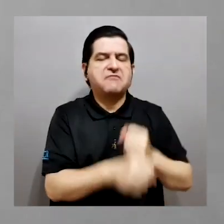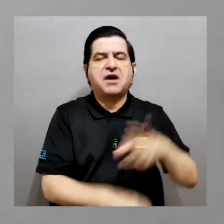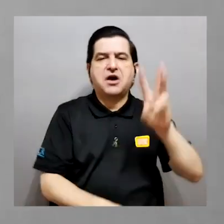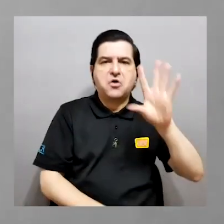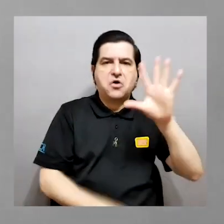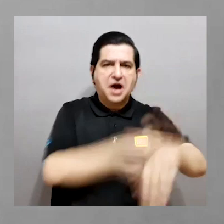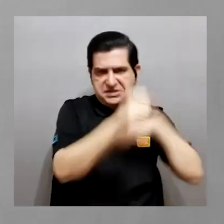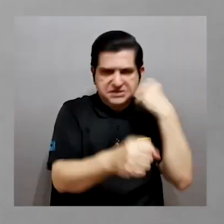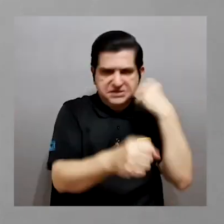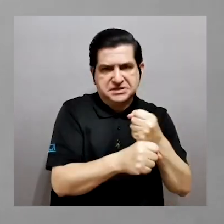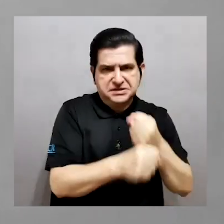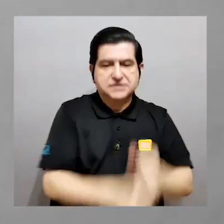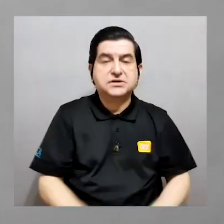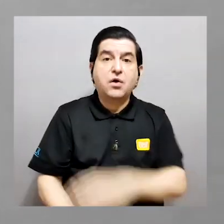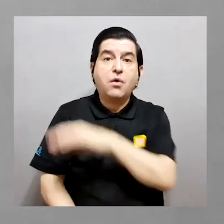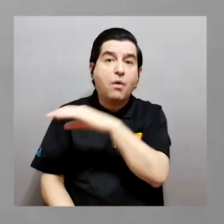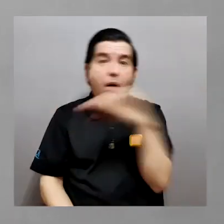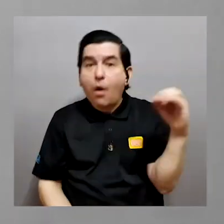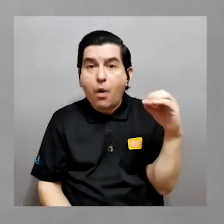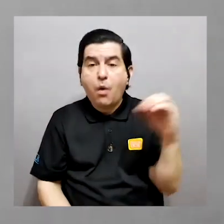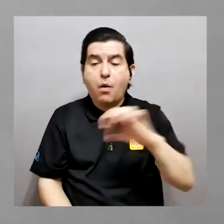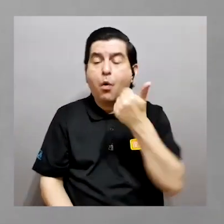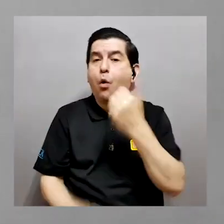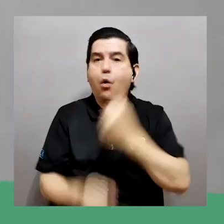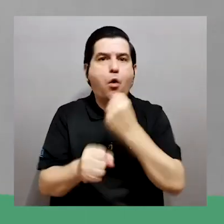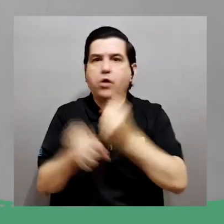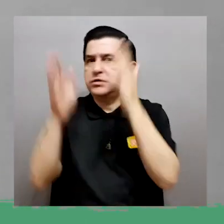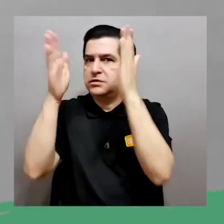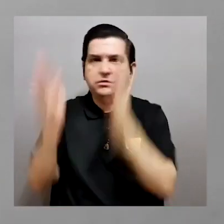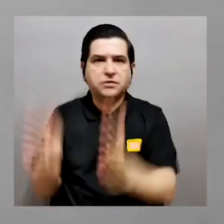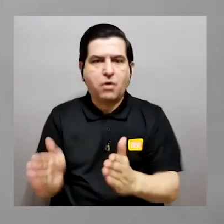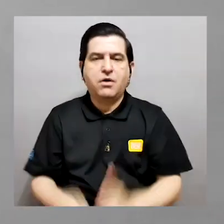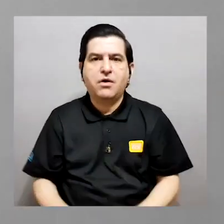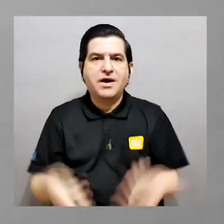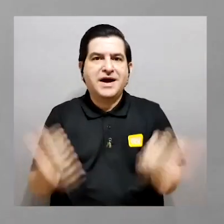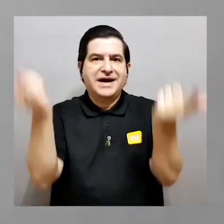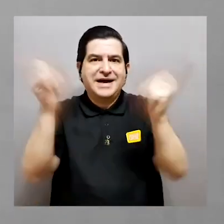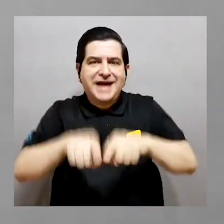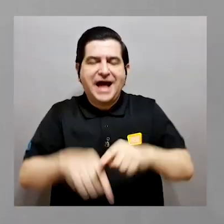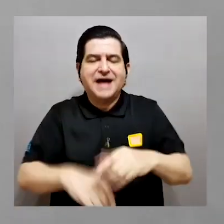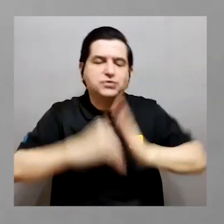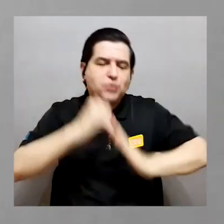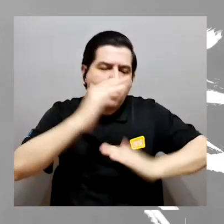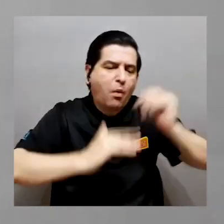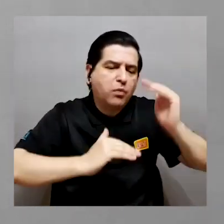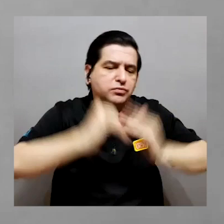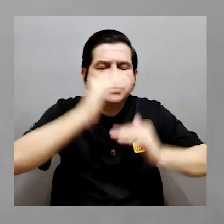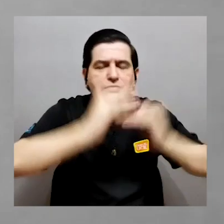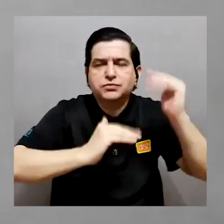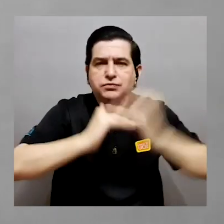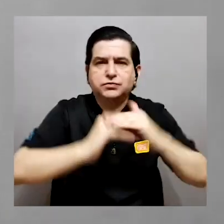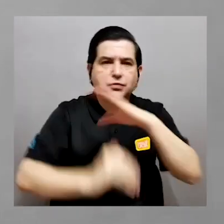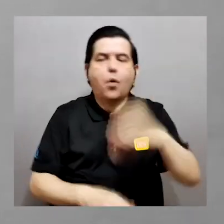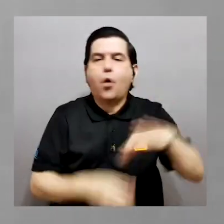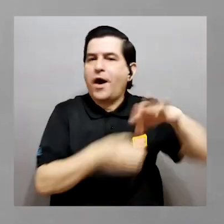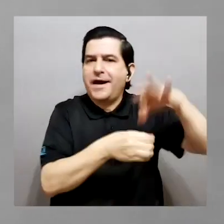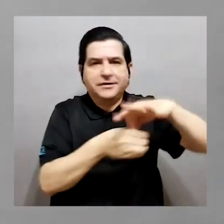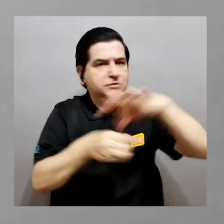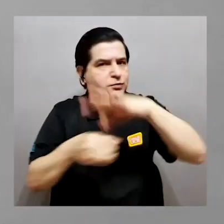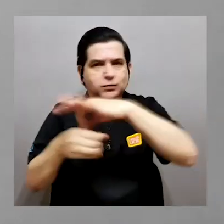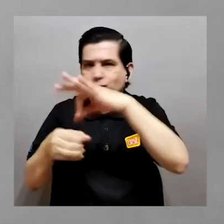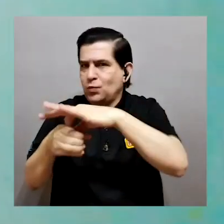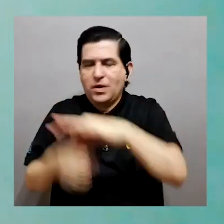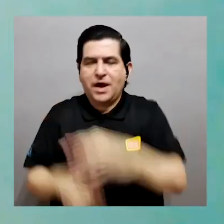los 65 años de edad, a otros trabajadores, como el caso, digamos, de la construcción y de la